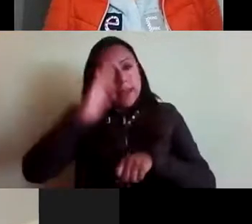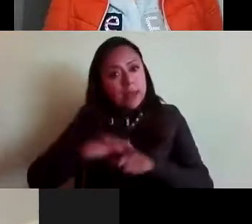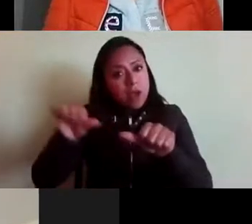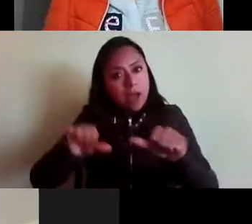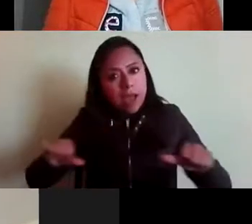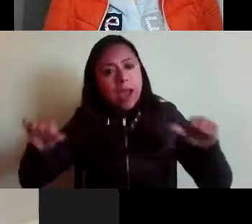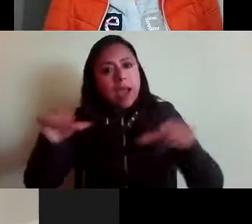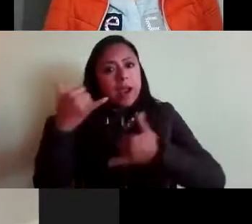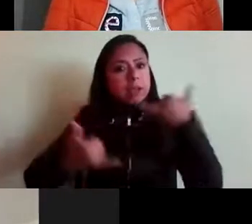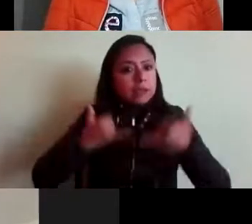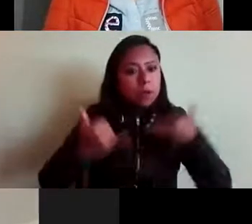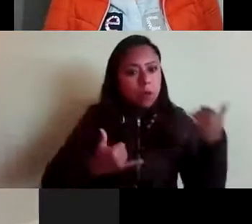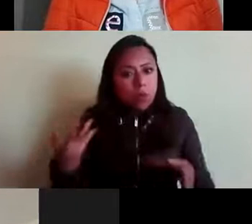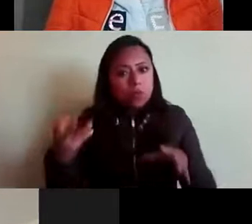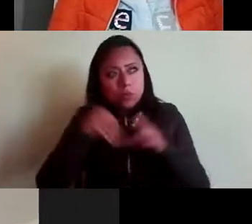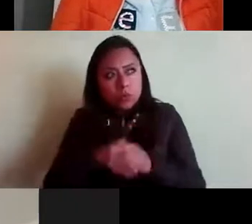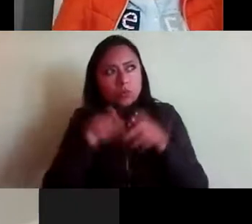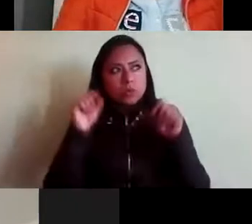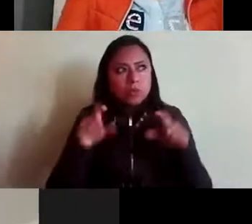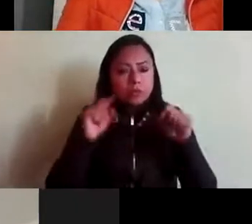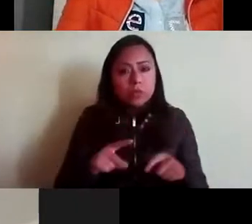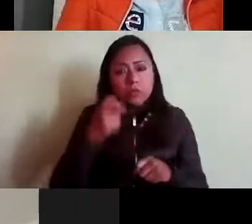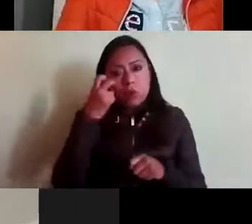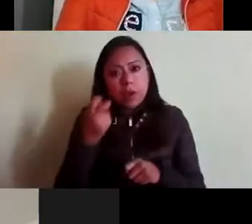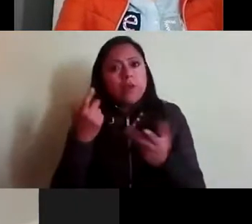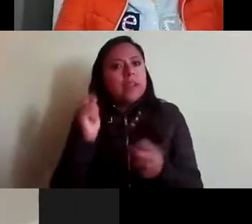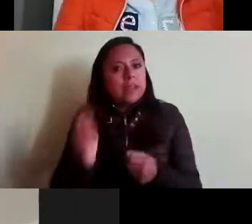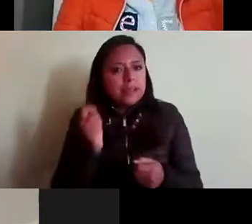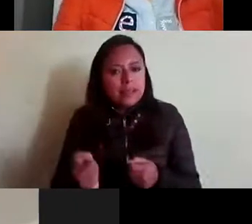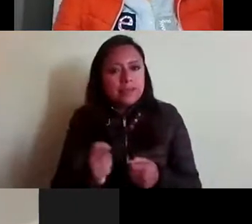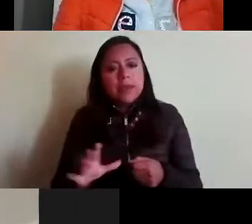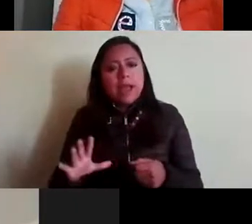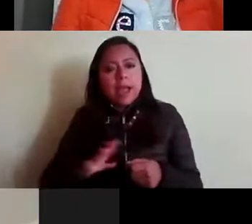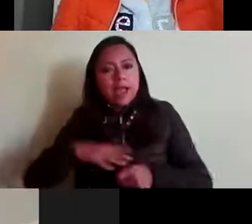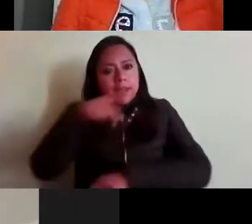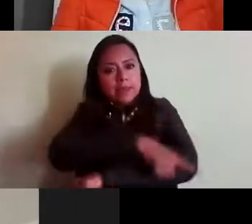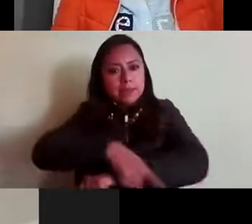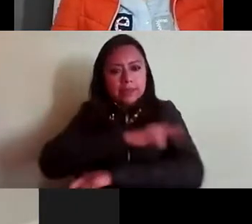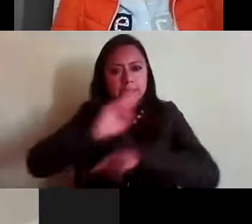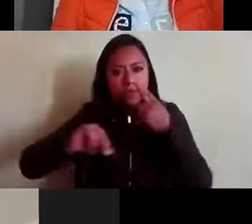en los mismos, atendiendo a las condiciones del diseño universal